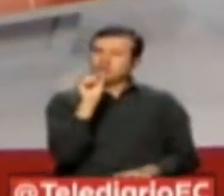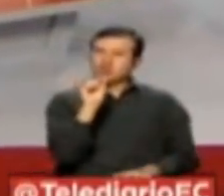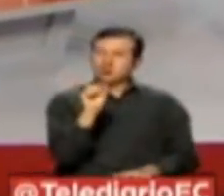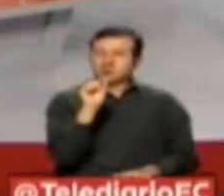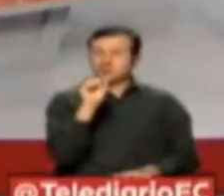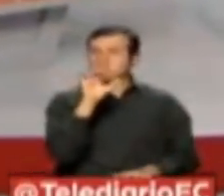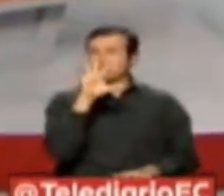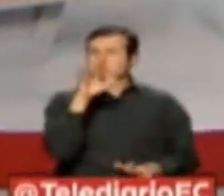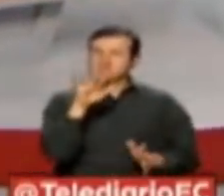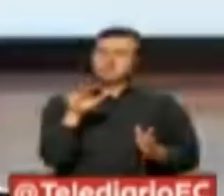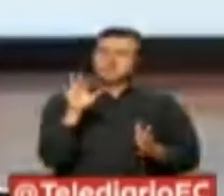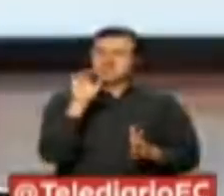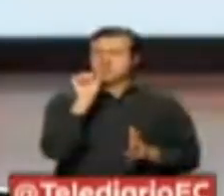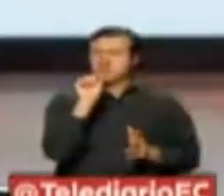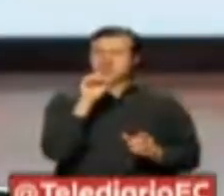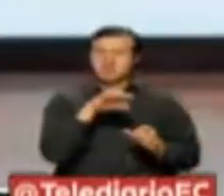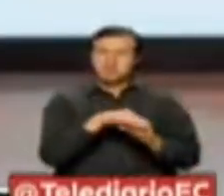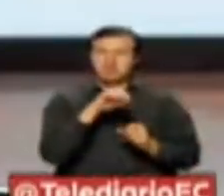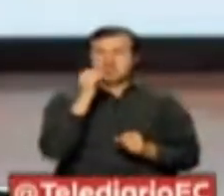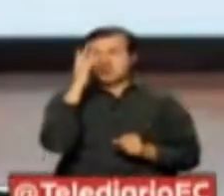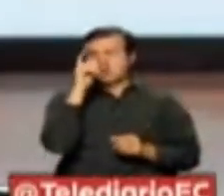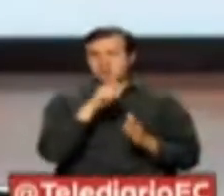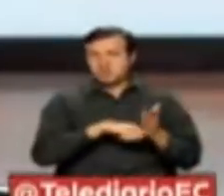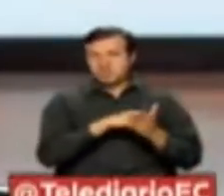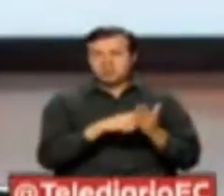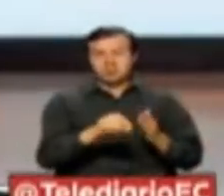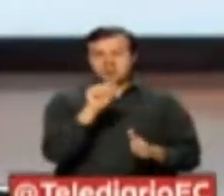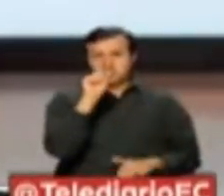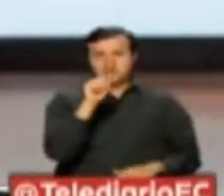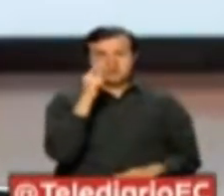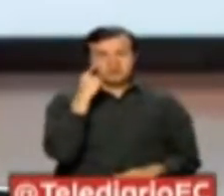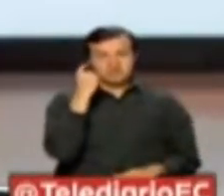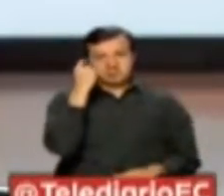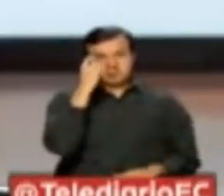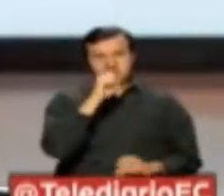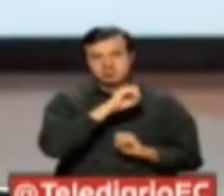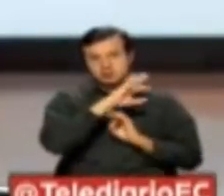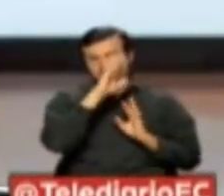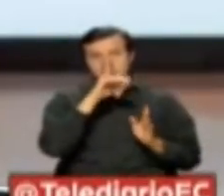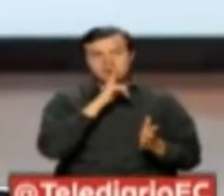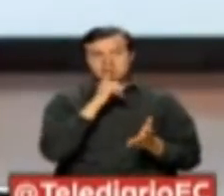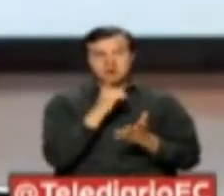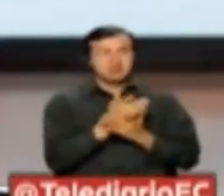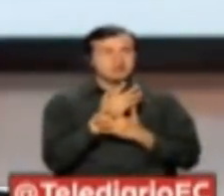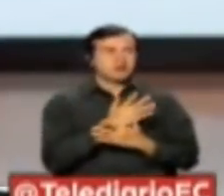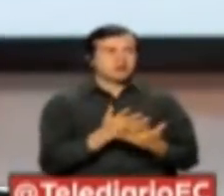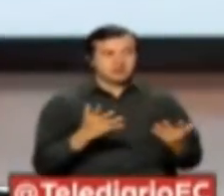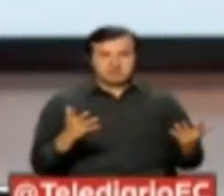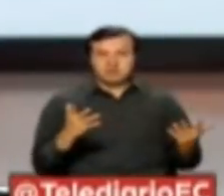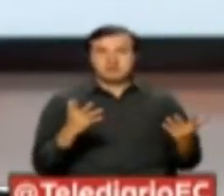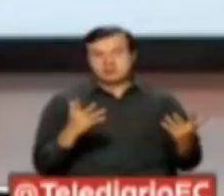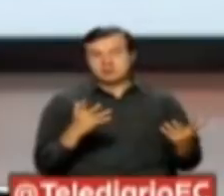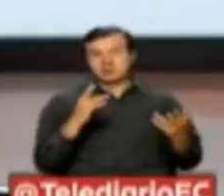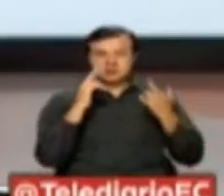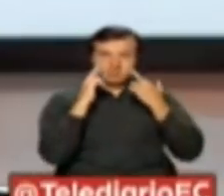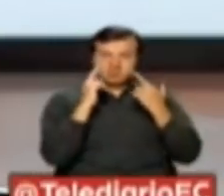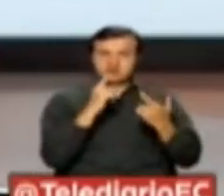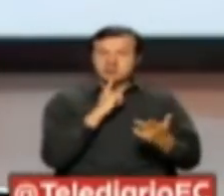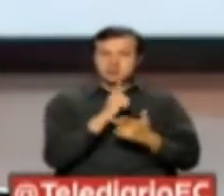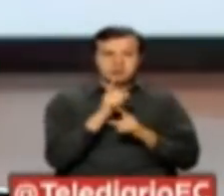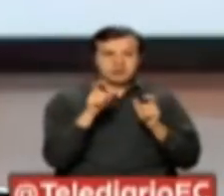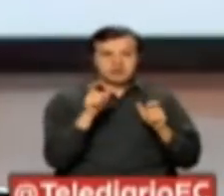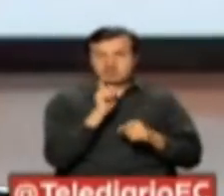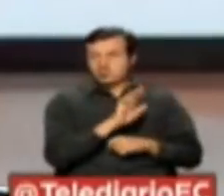muy pocos votos que están entre blanco y nulo por eso nosotros podemos decir y reconocer lo que la